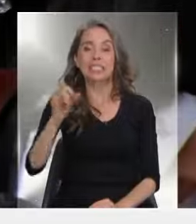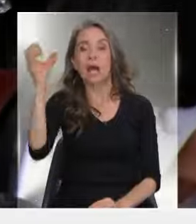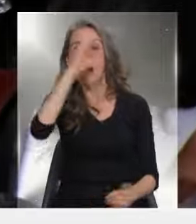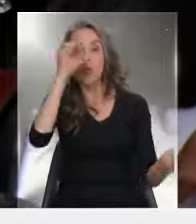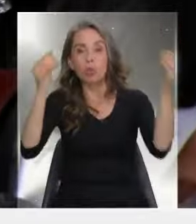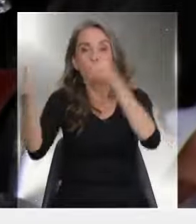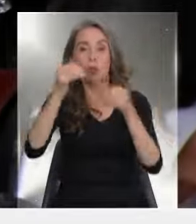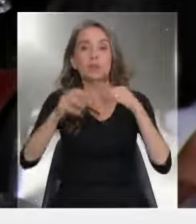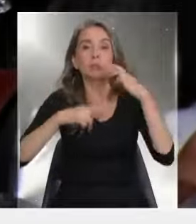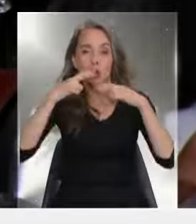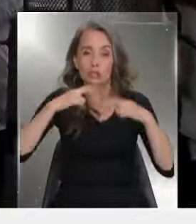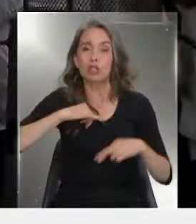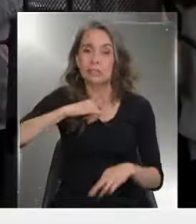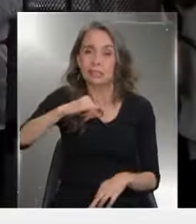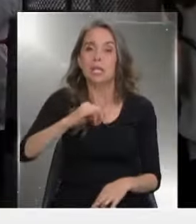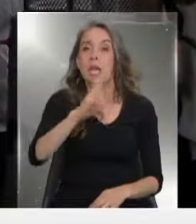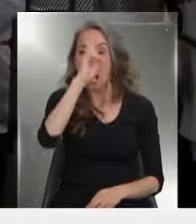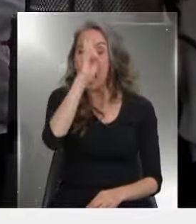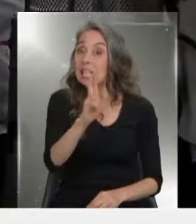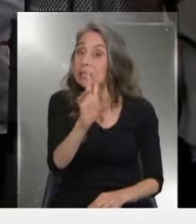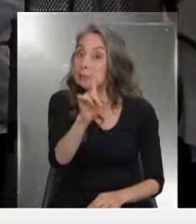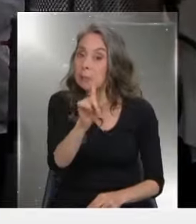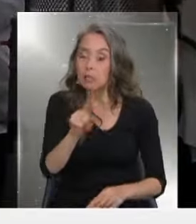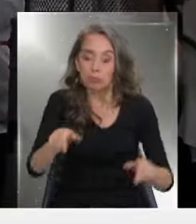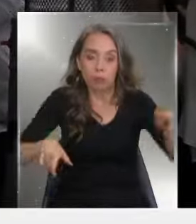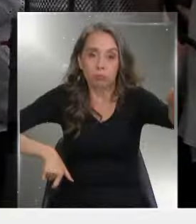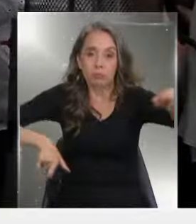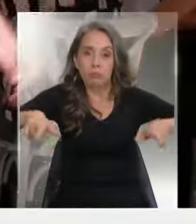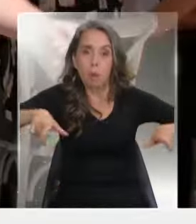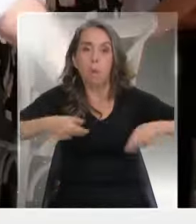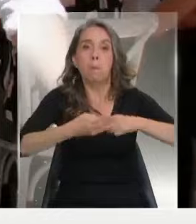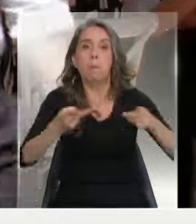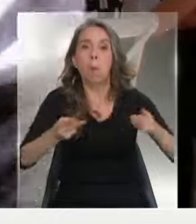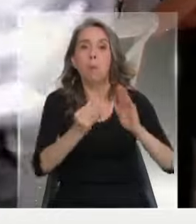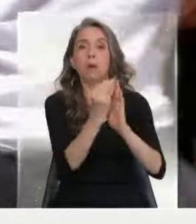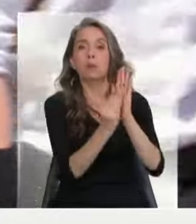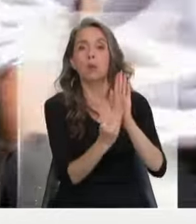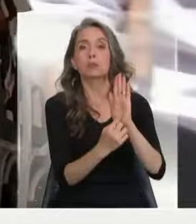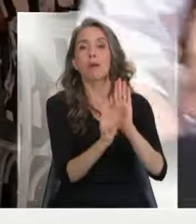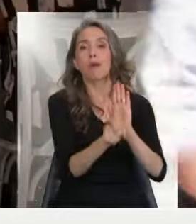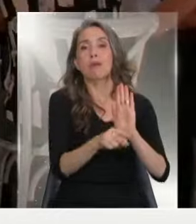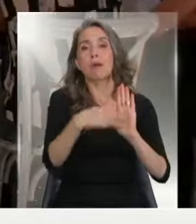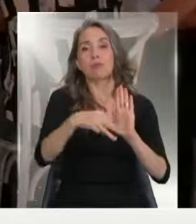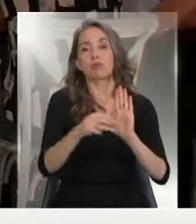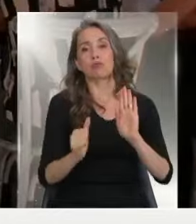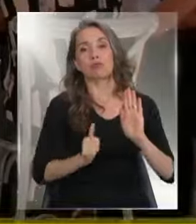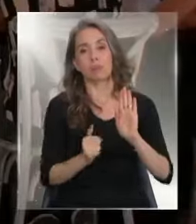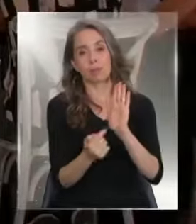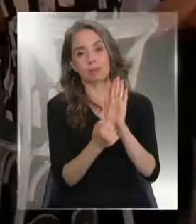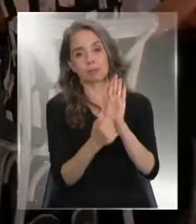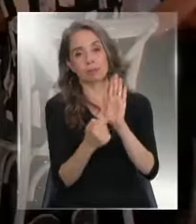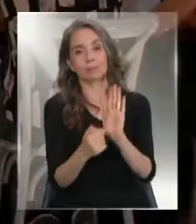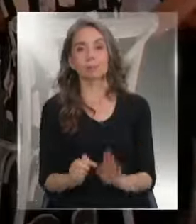y gastronómico, pero respetando los espacios públicos establecidos en la ordenanza municipal. We'll be right back.